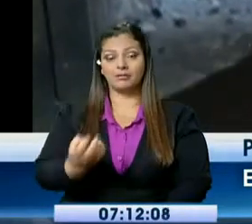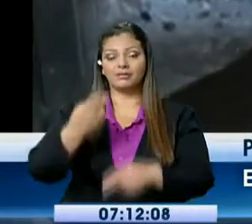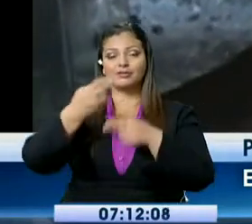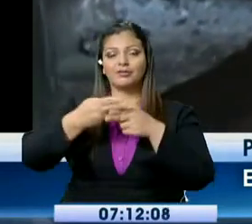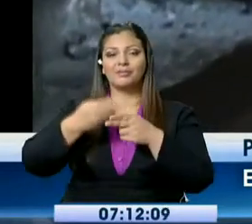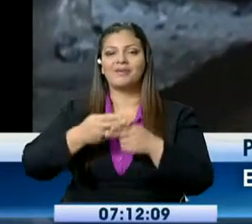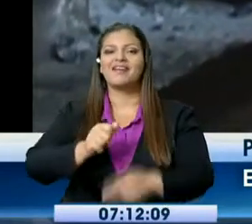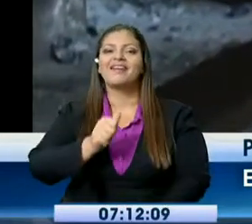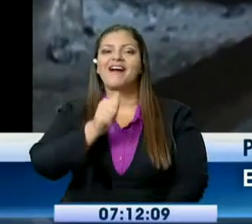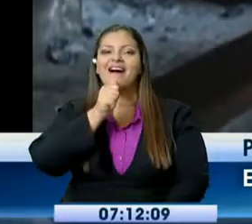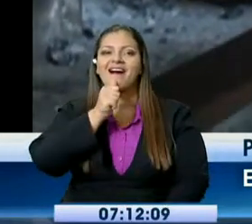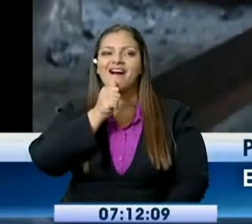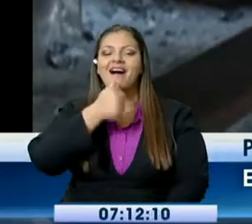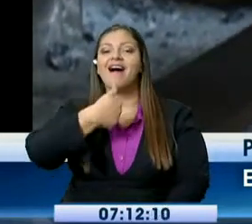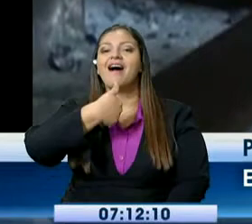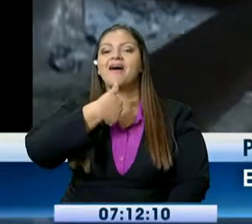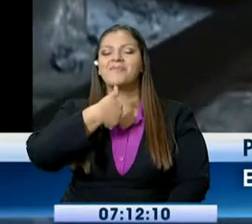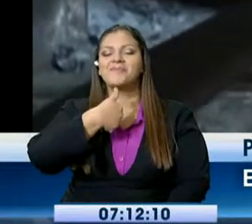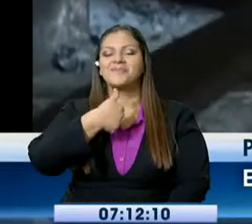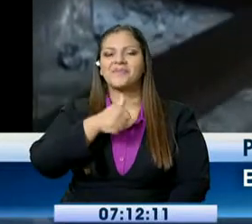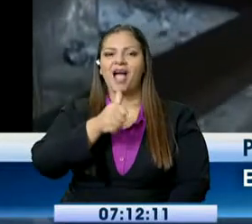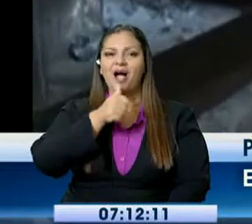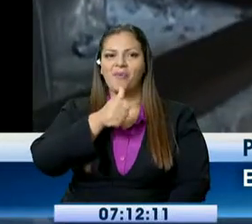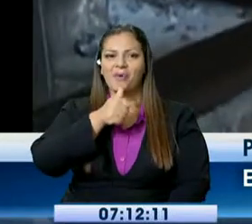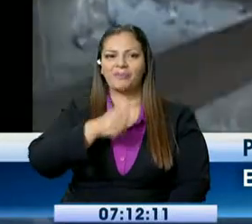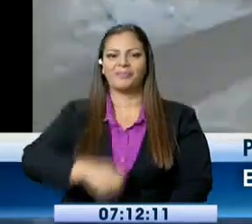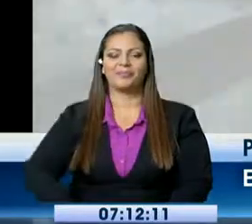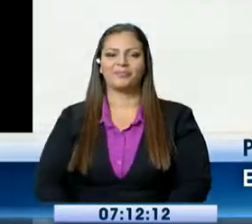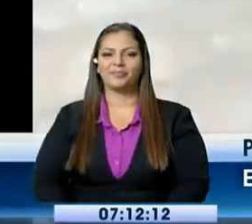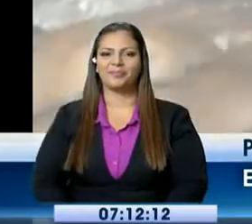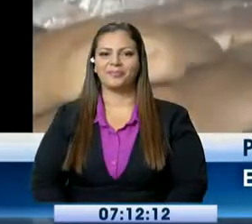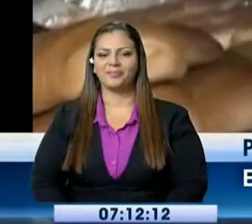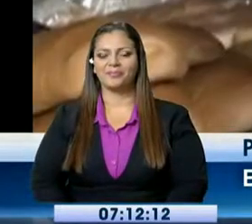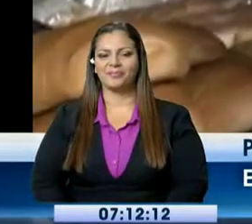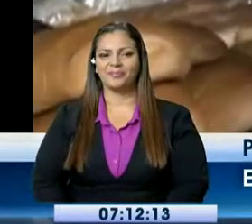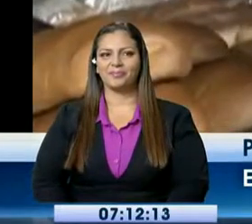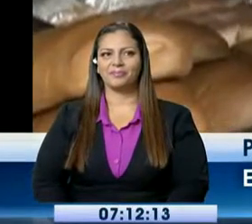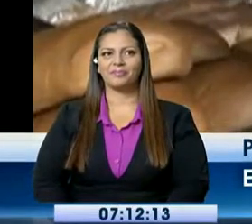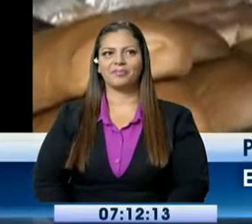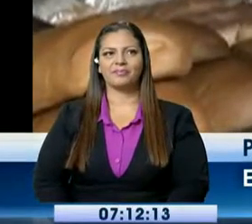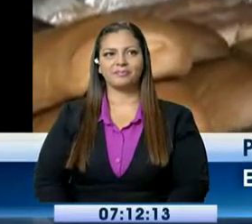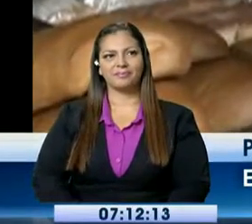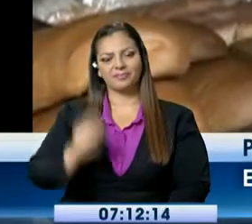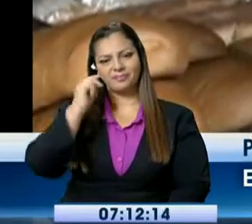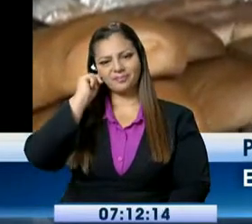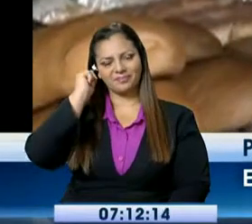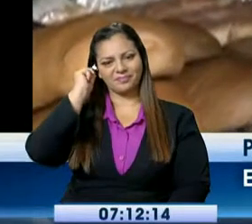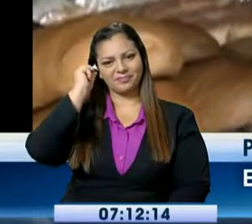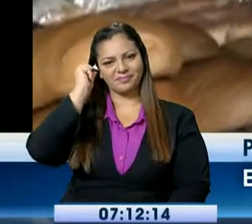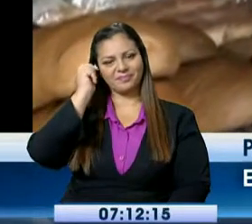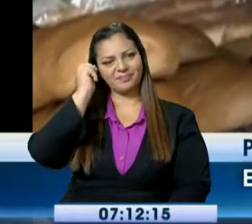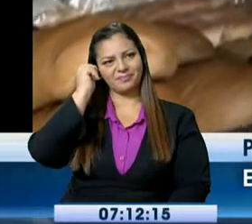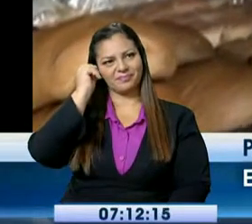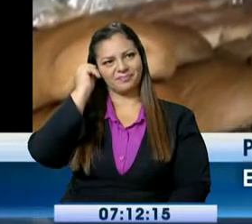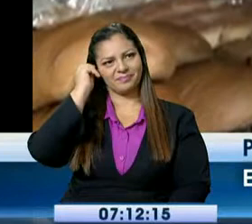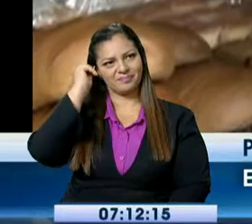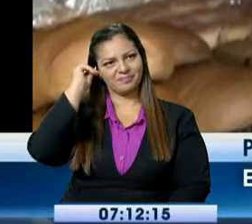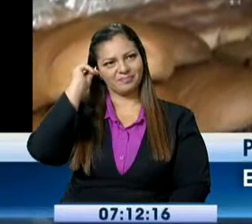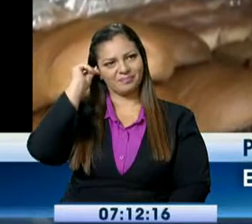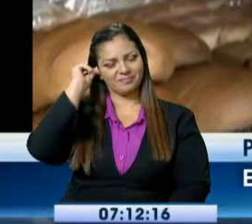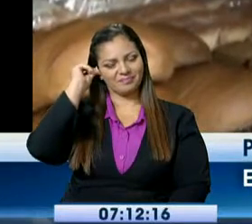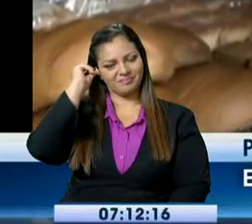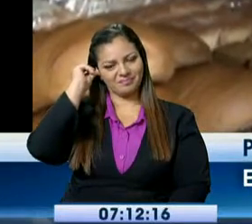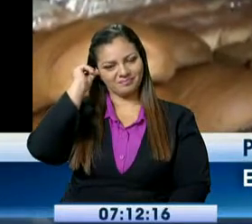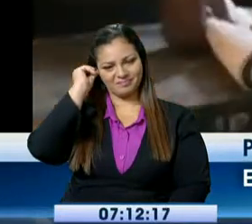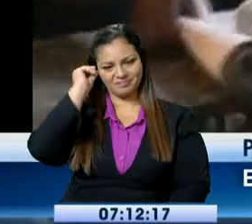es el horno. El horno, que es el horno a leña, el único que hay aquí en Babahoyo. Y creo que a nivel provincial también, porque ya algunos ya no hay